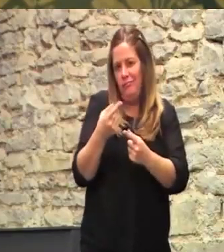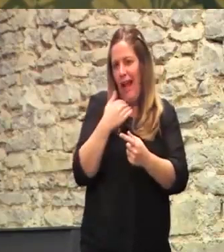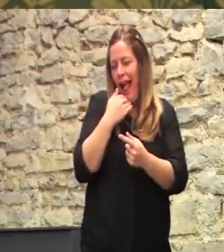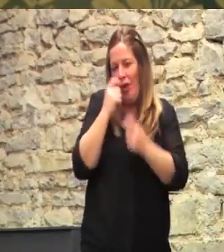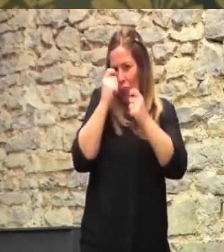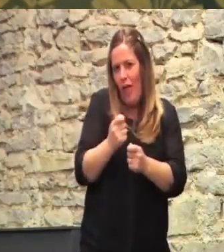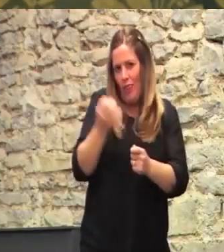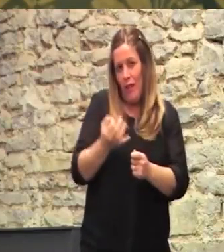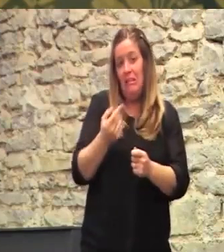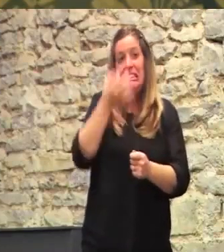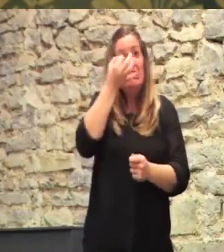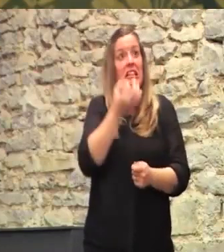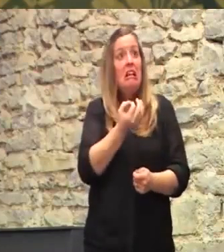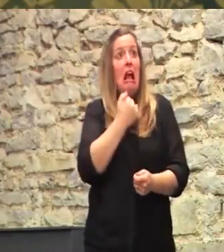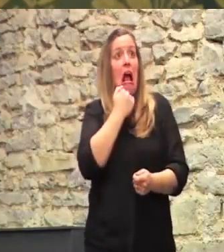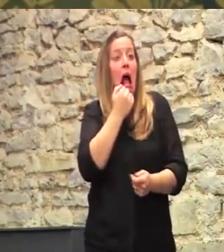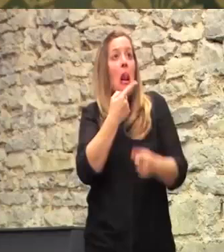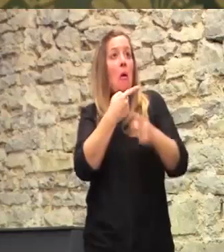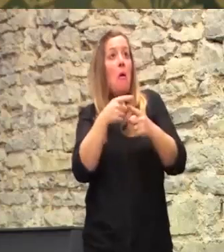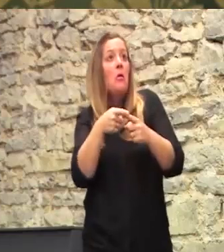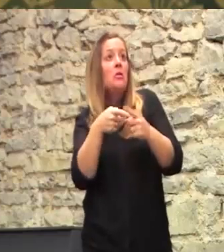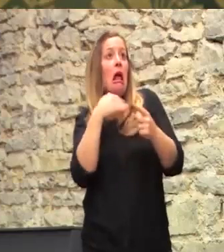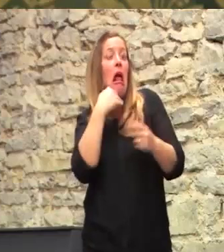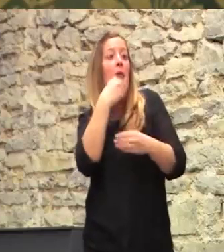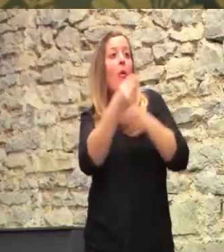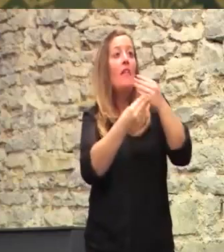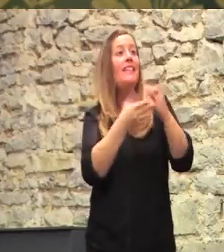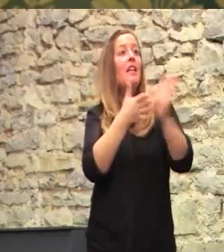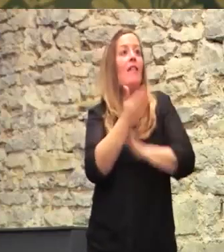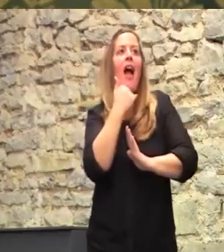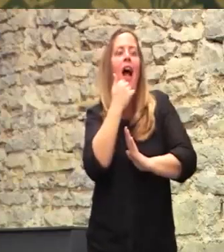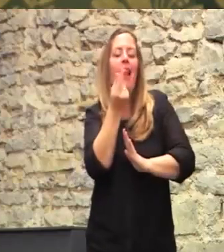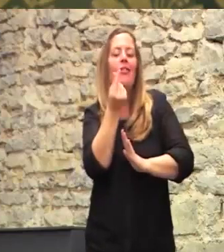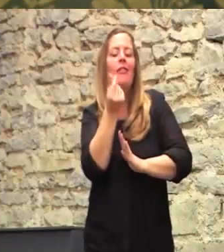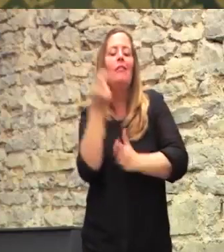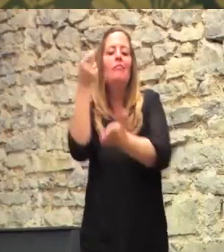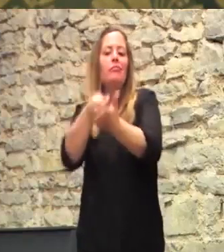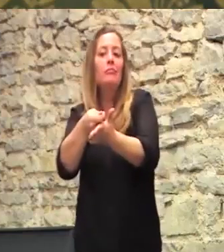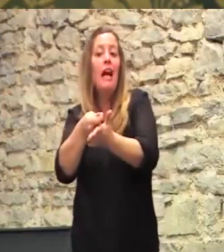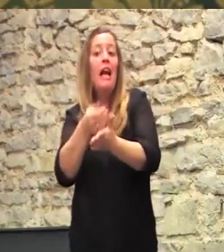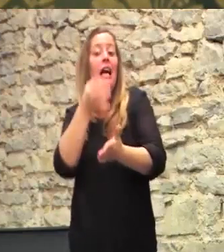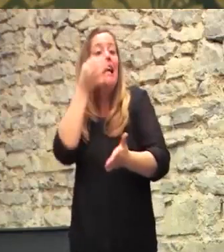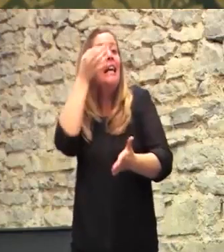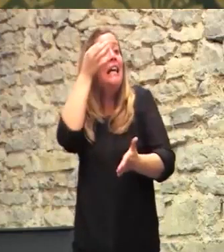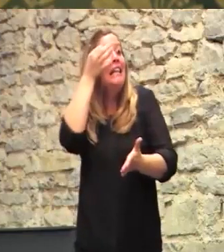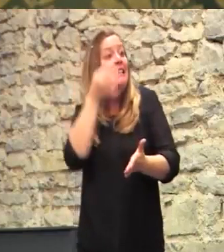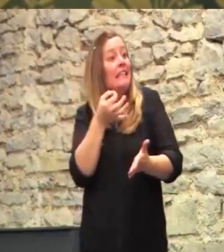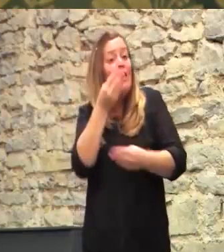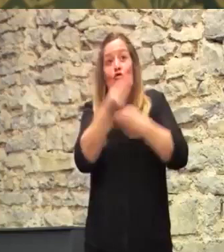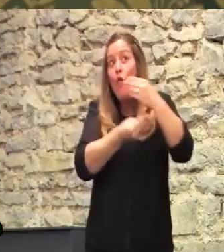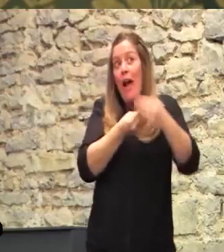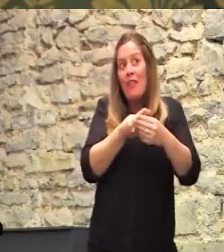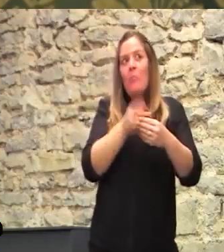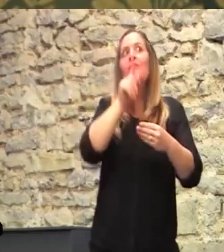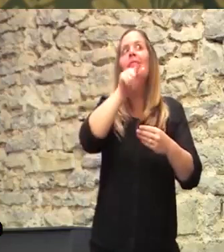una cosa si hacemos algo tiene un coste pero si no lo hacemos también tiene un coste